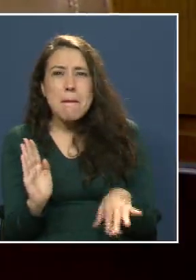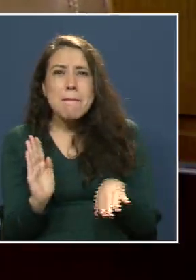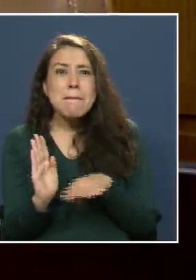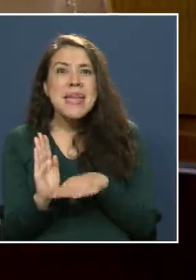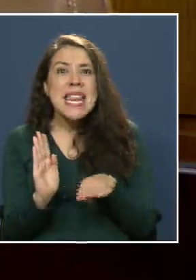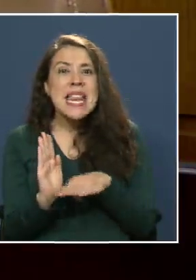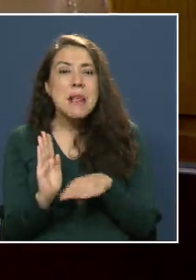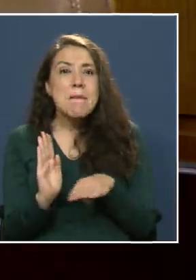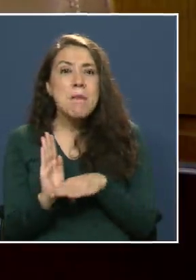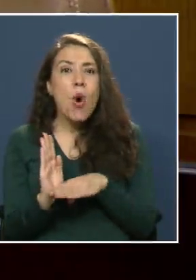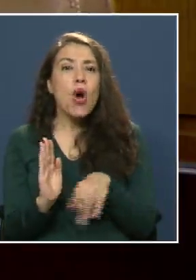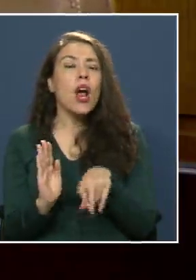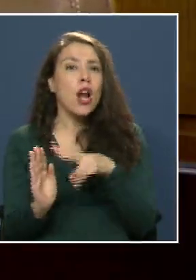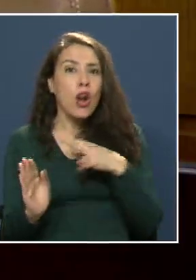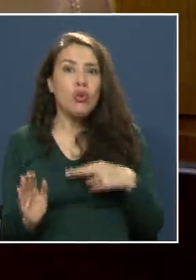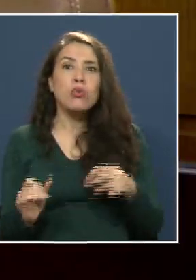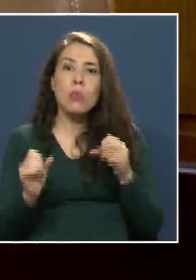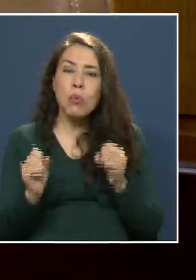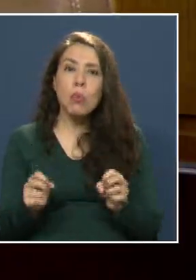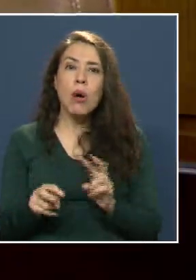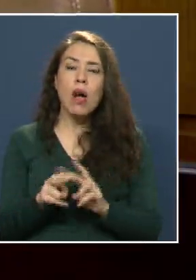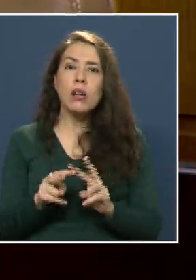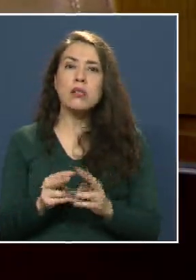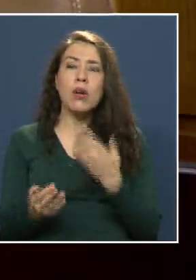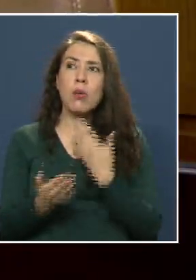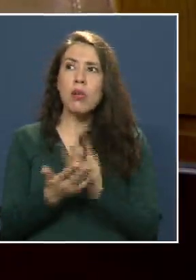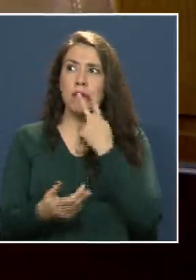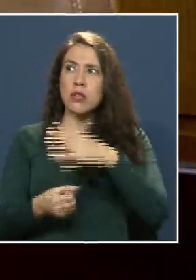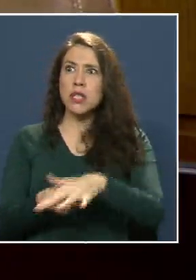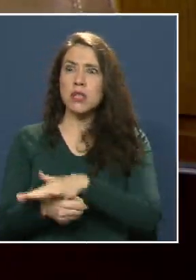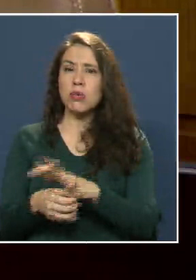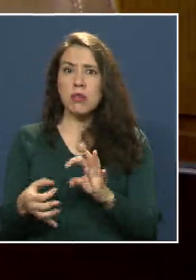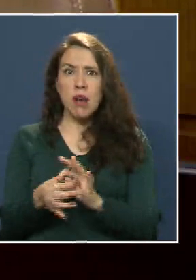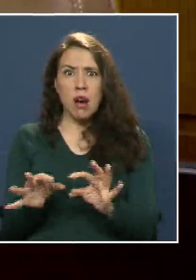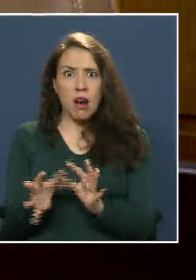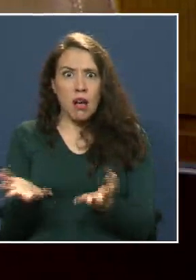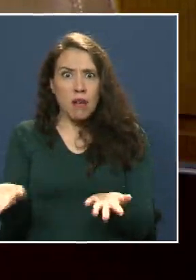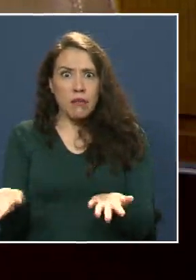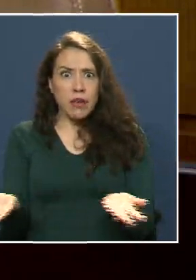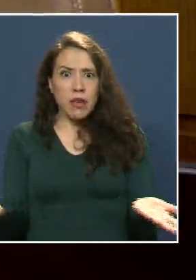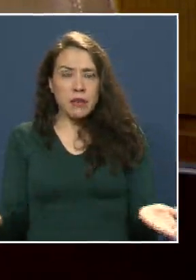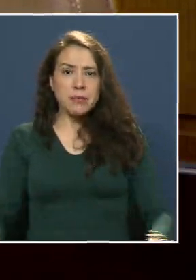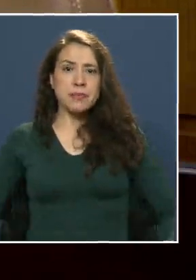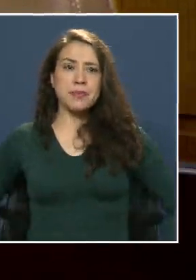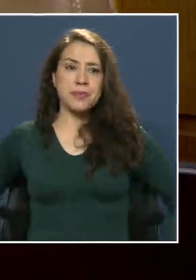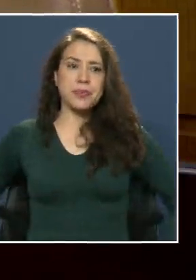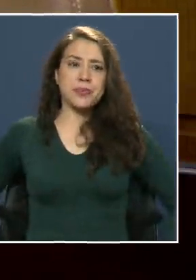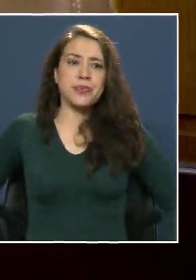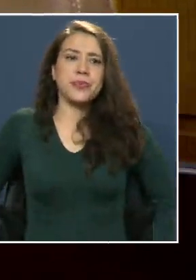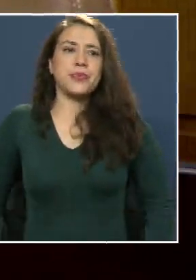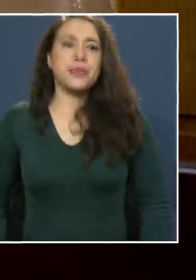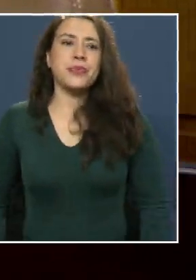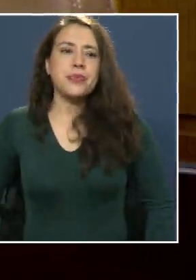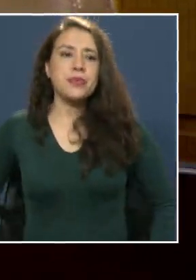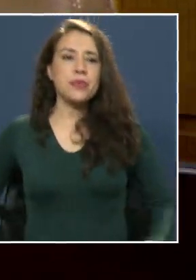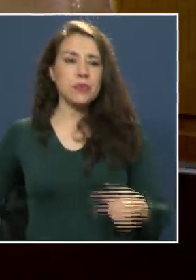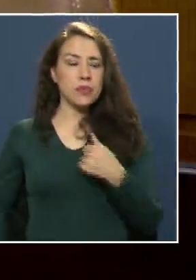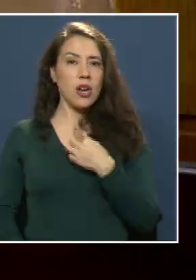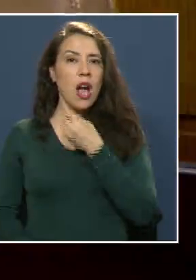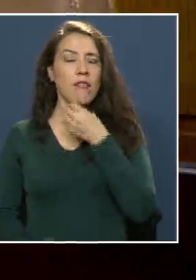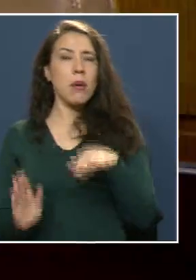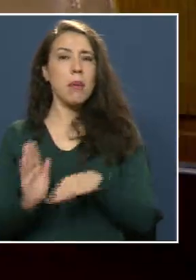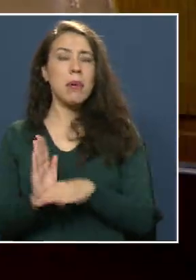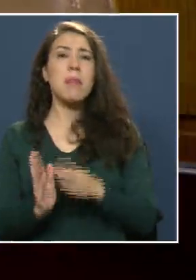lo mínimo que podemos hacer frente a una situación como esta. Y digo lo mínimo